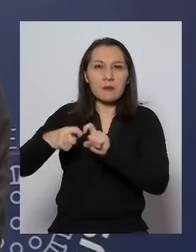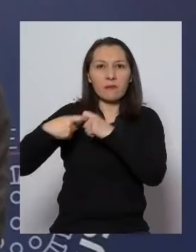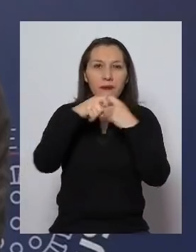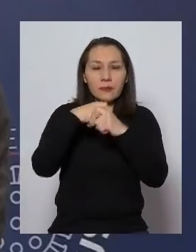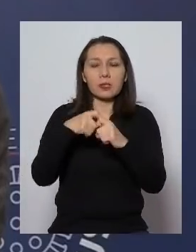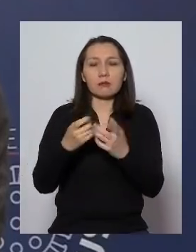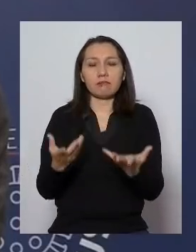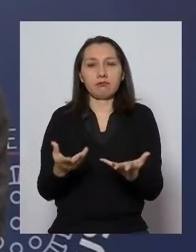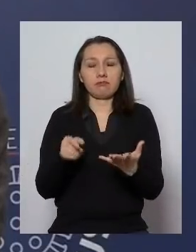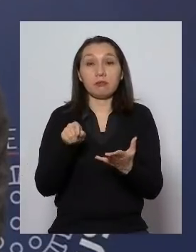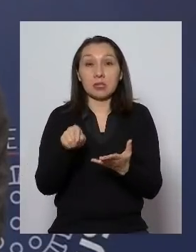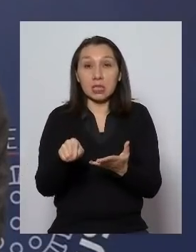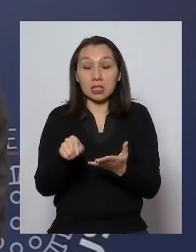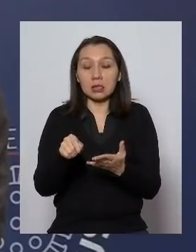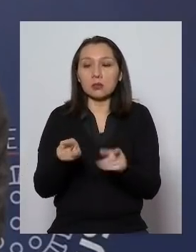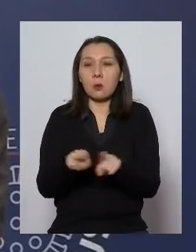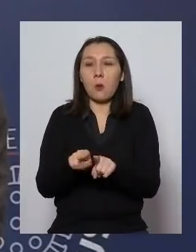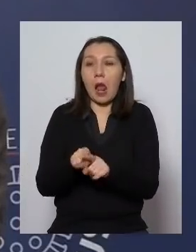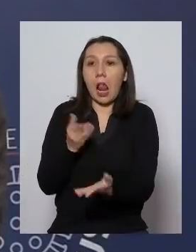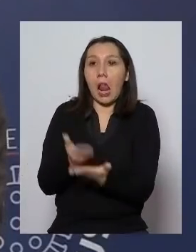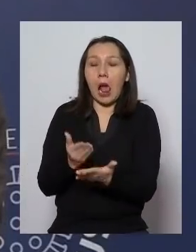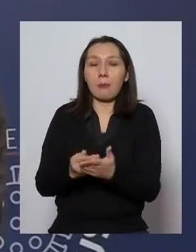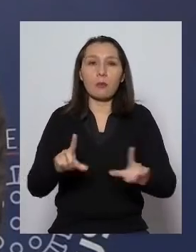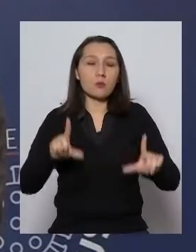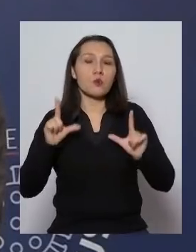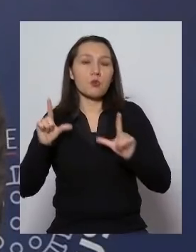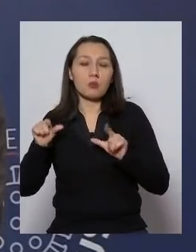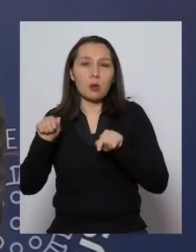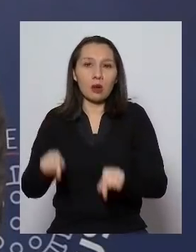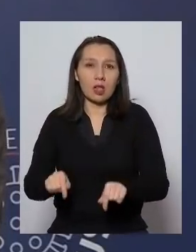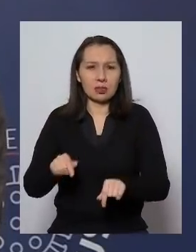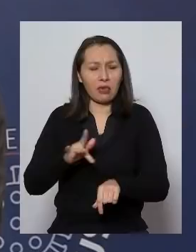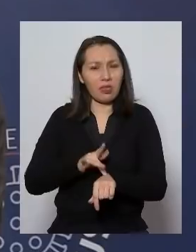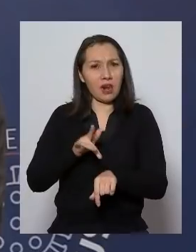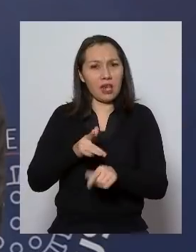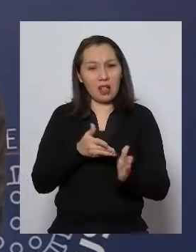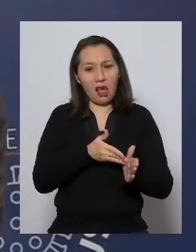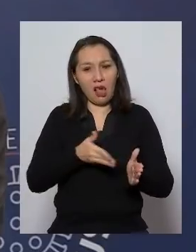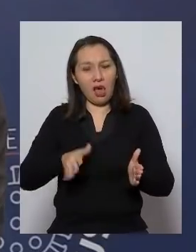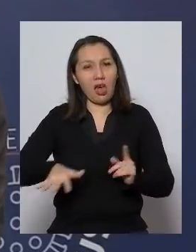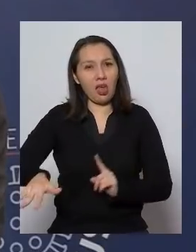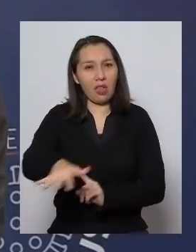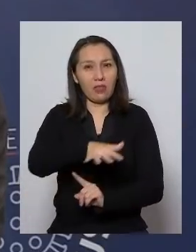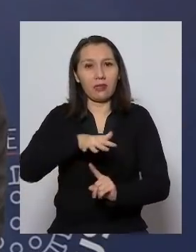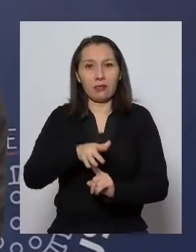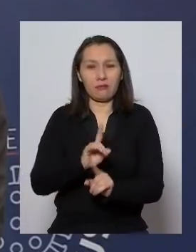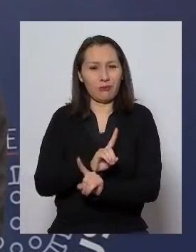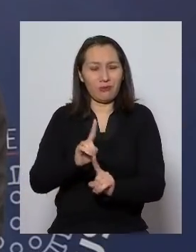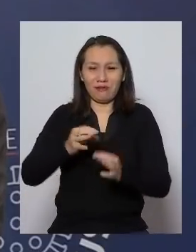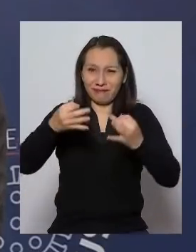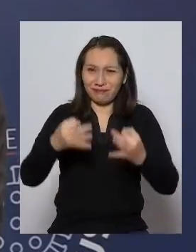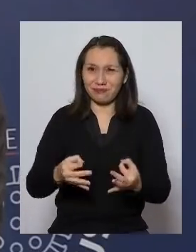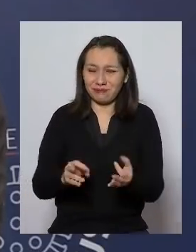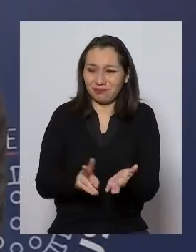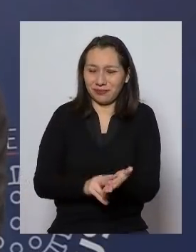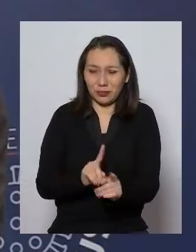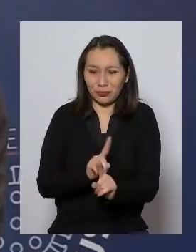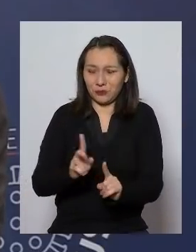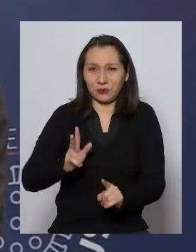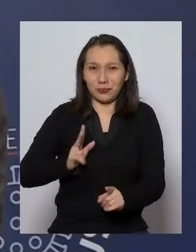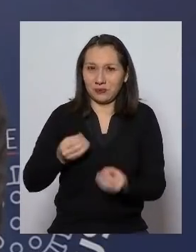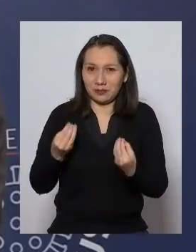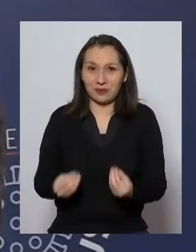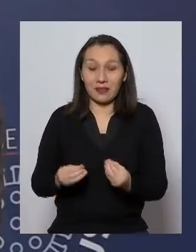conflictos, de manera tal de sacar un provecho de esta situación tan sensible que no es legítimo, que no es